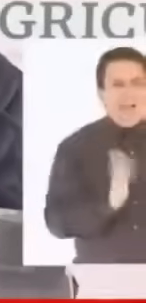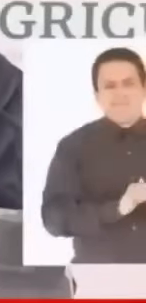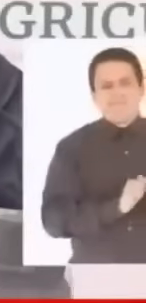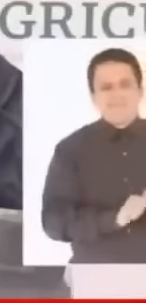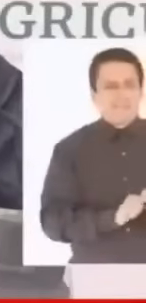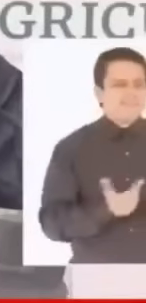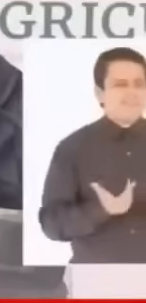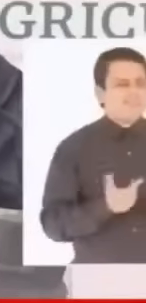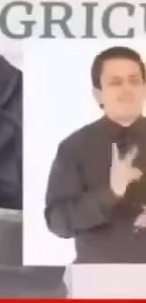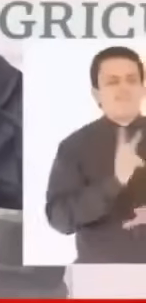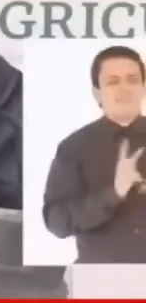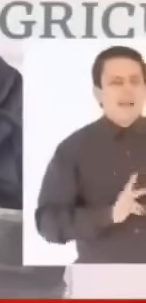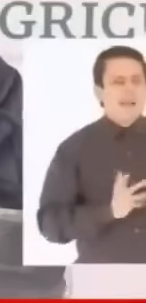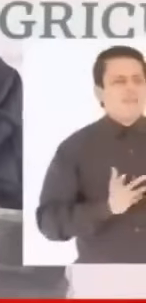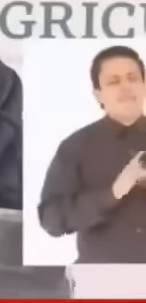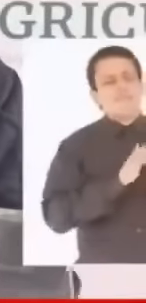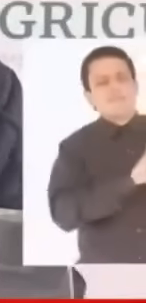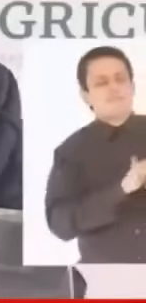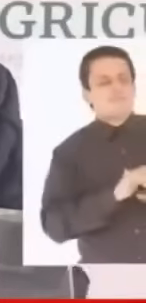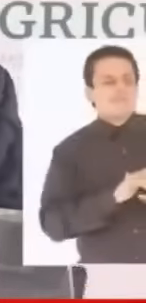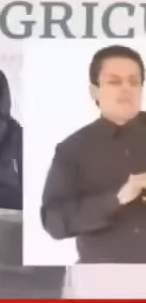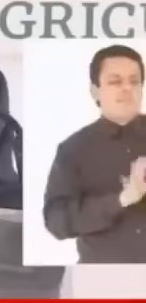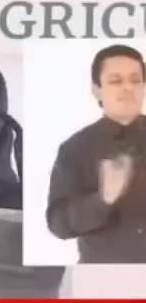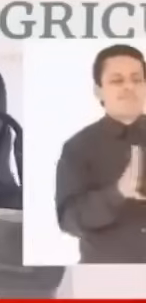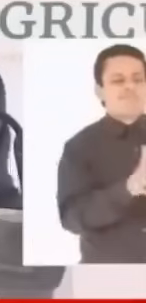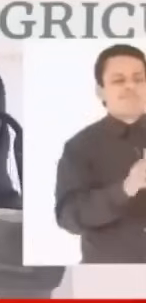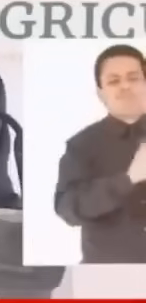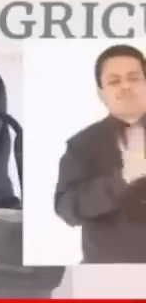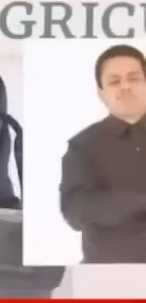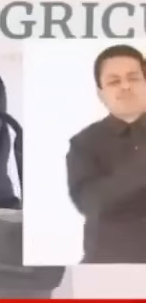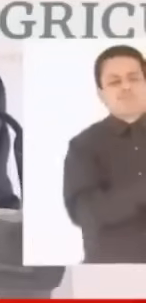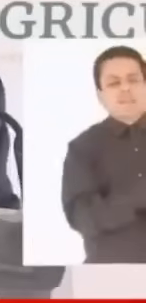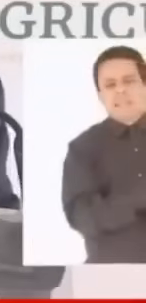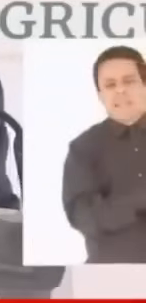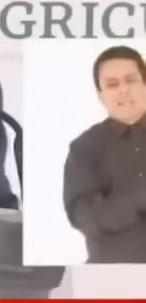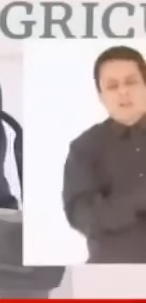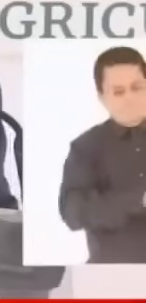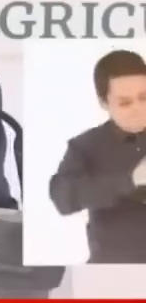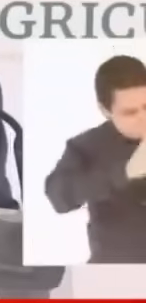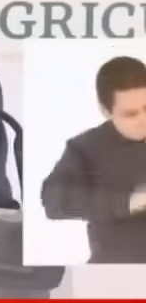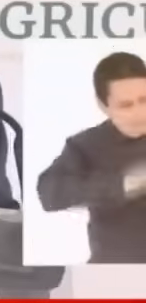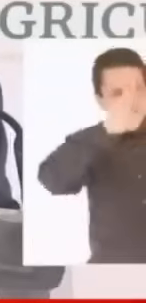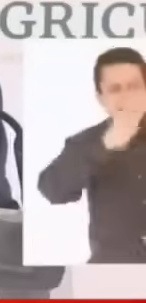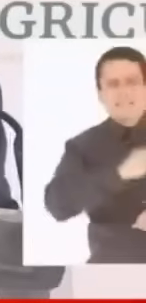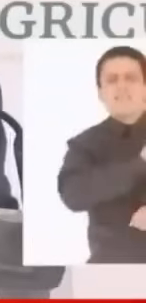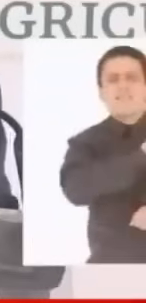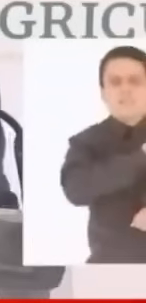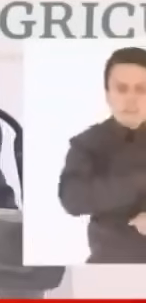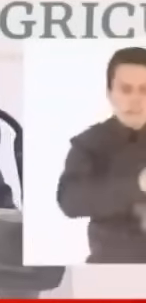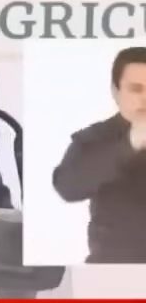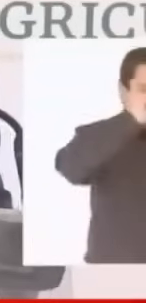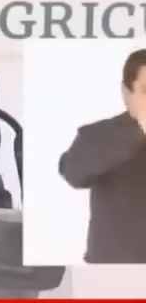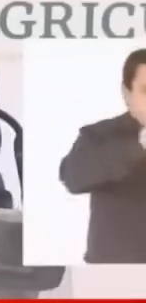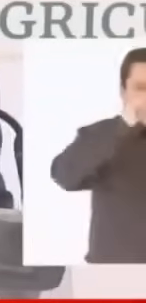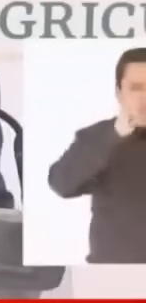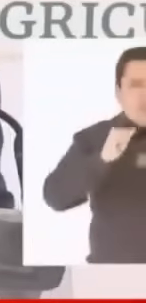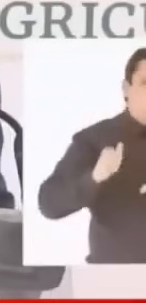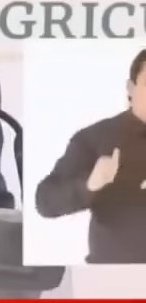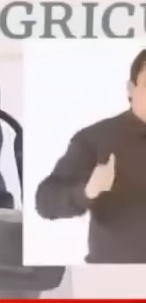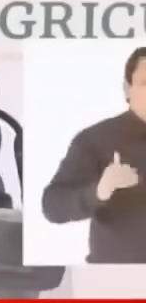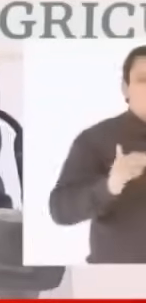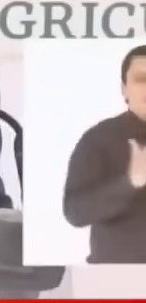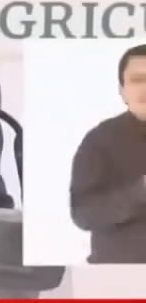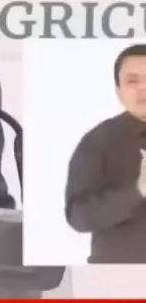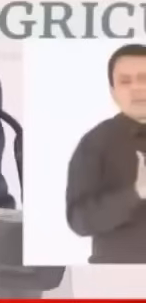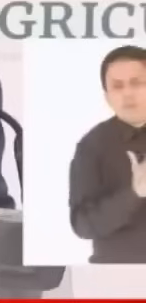coordinaran actividades en Segalmex. Como lo ha dicho el presidente López Obrador, eran personas que ya se habían descompuesto a